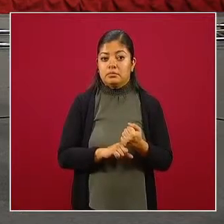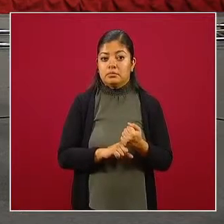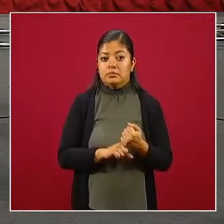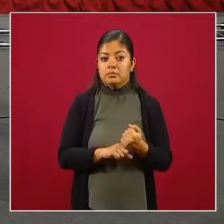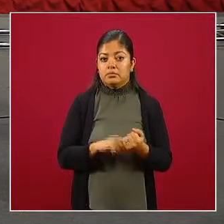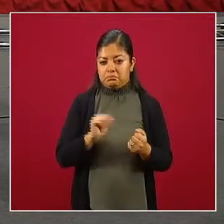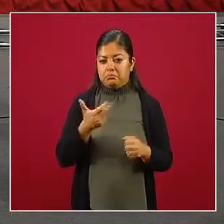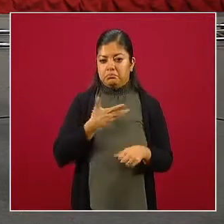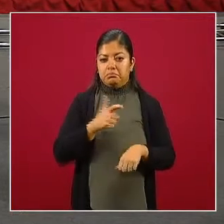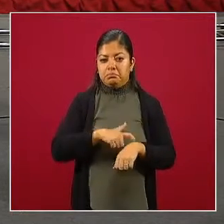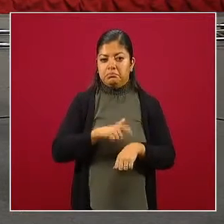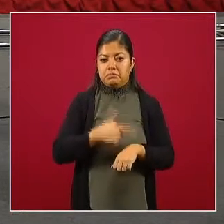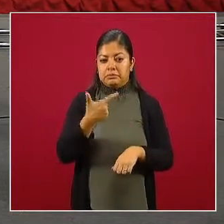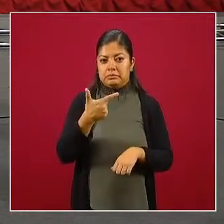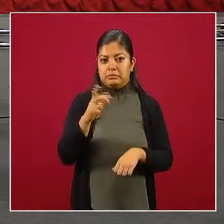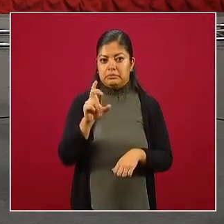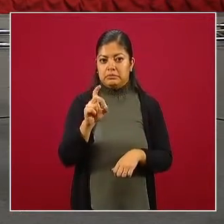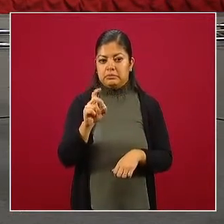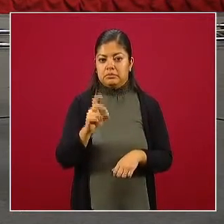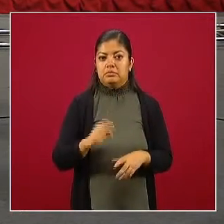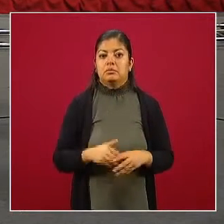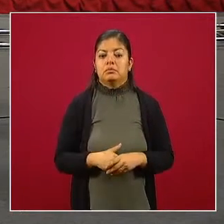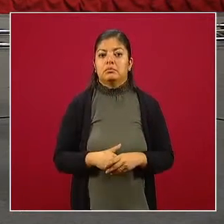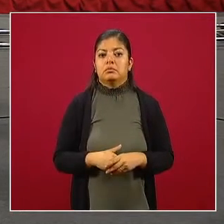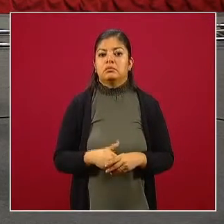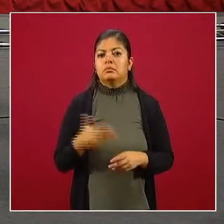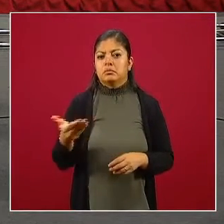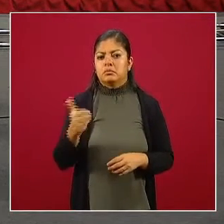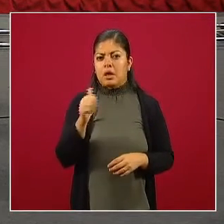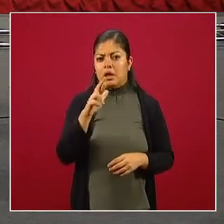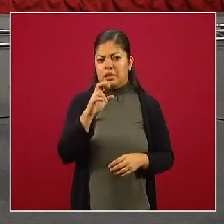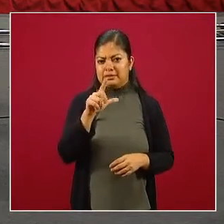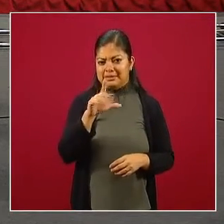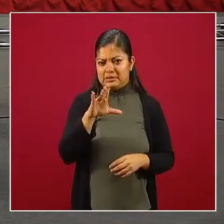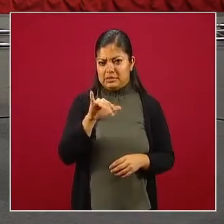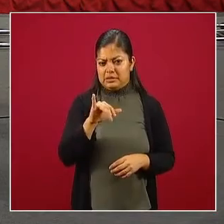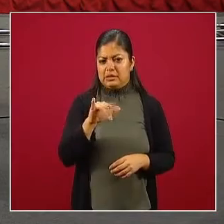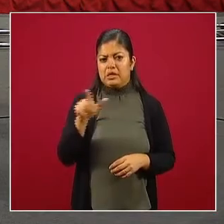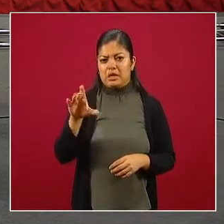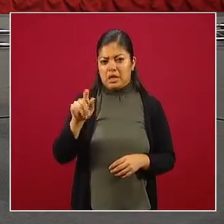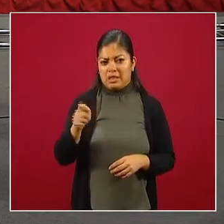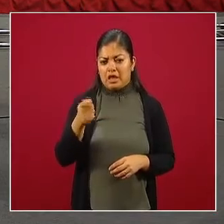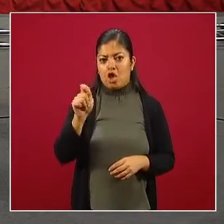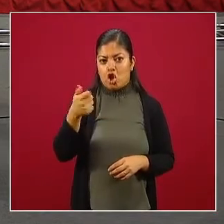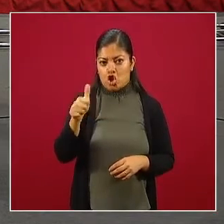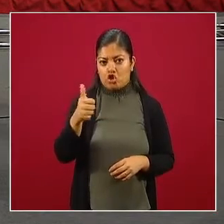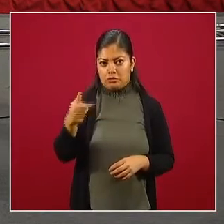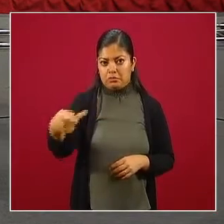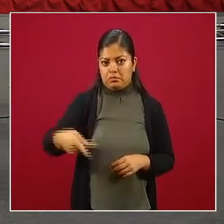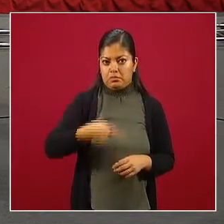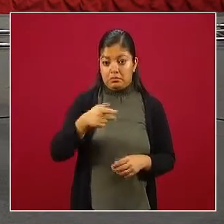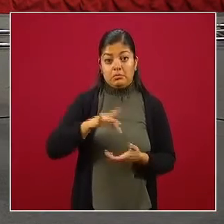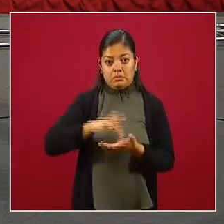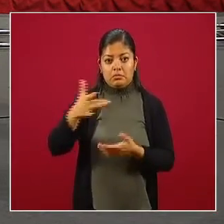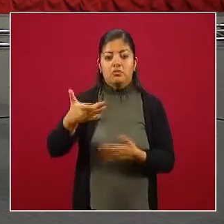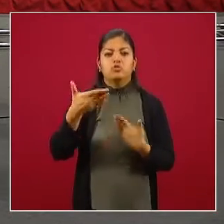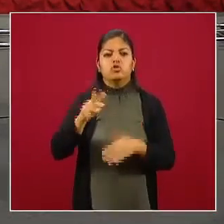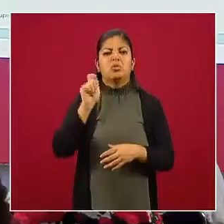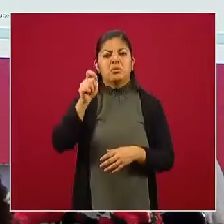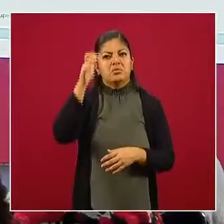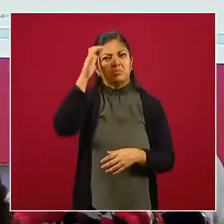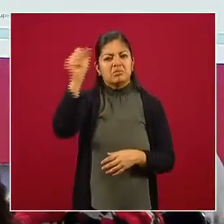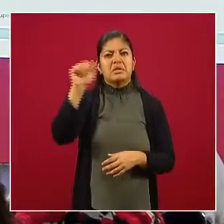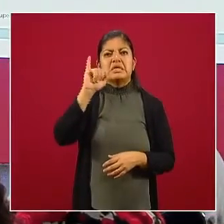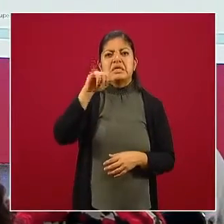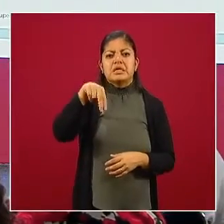Todavía tenemos tiempo, son 7:30. Araceli preguntaba ayer, Araceli de Canal 11, y se lo agradezco, sobre el concepto de inmunidad de